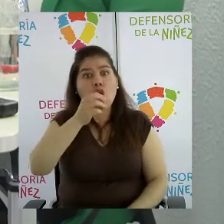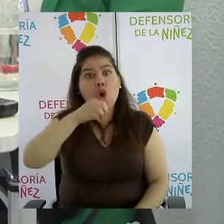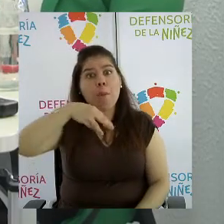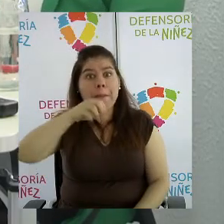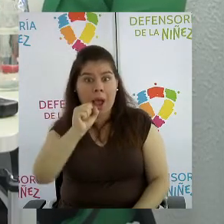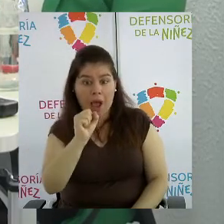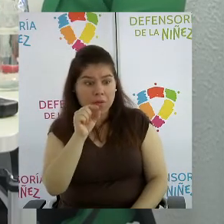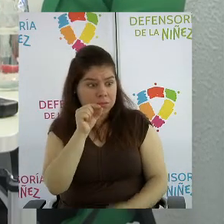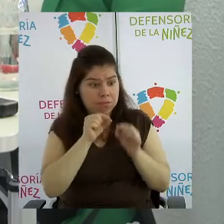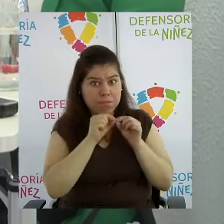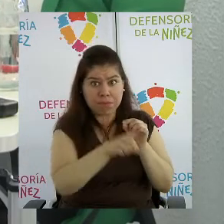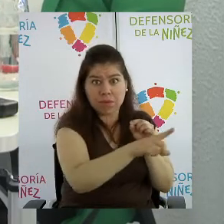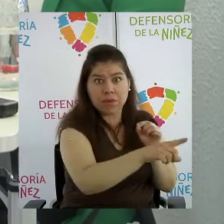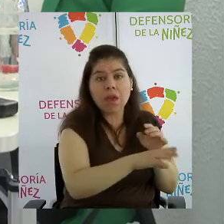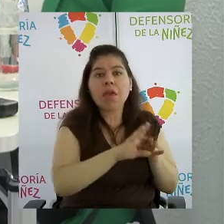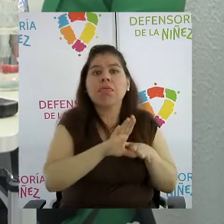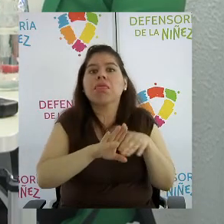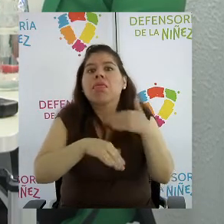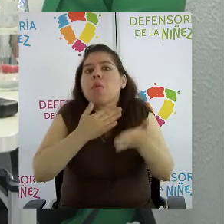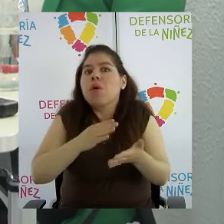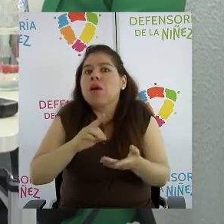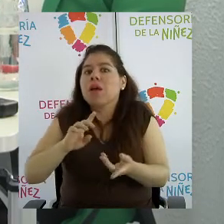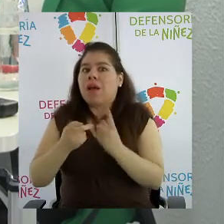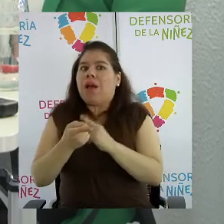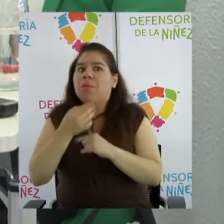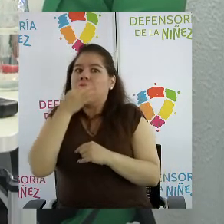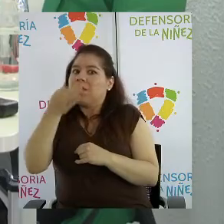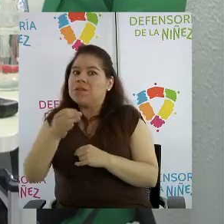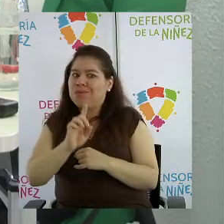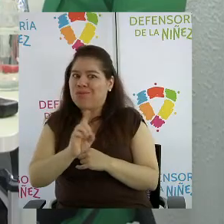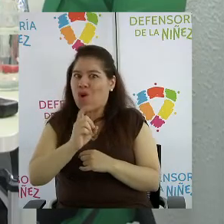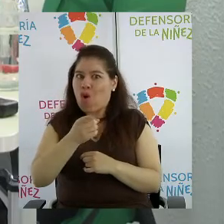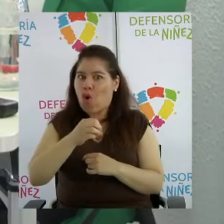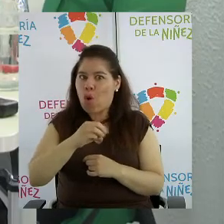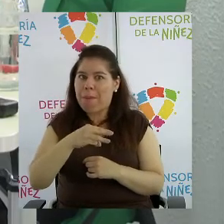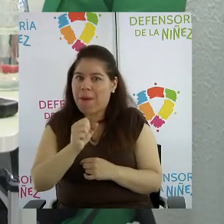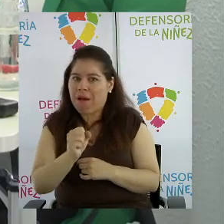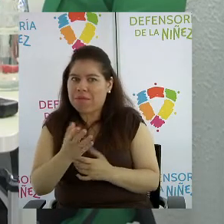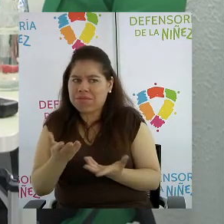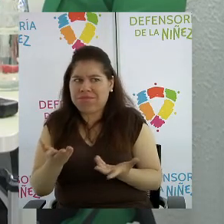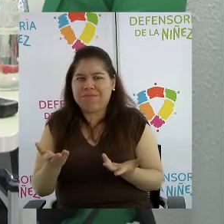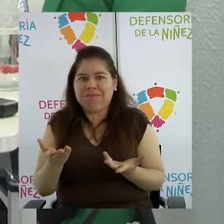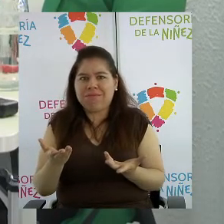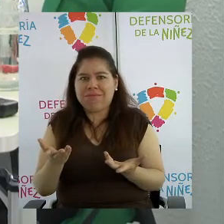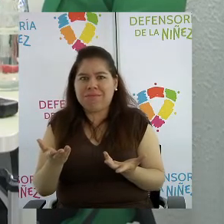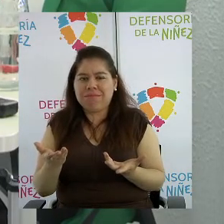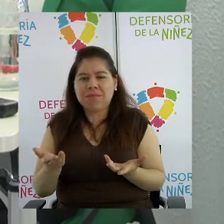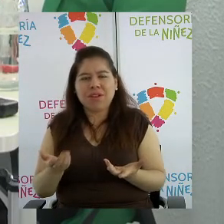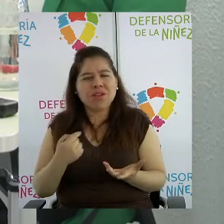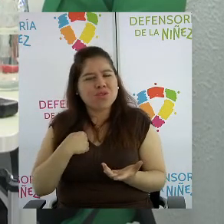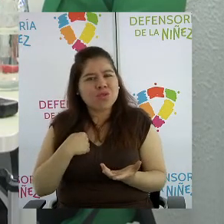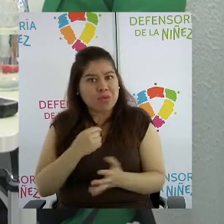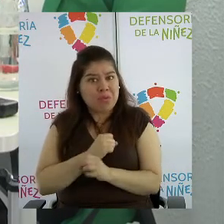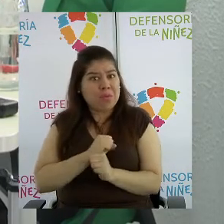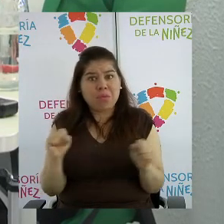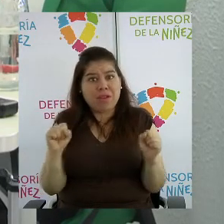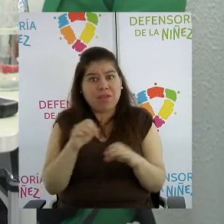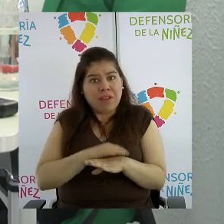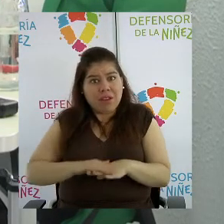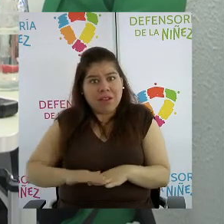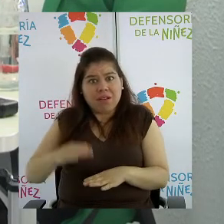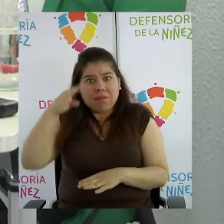y luego está diciendo que en realidad parece que no son de goma. yo no puedo estar tranquila con una policía